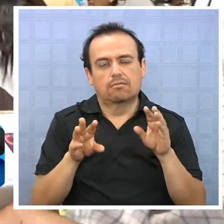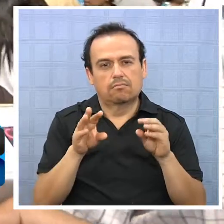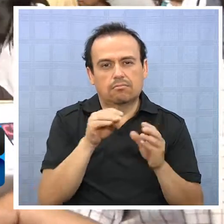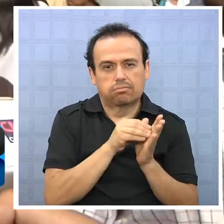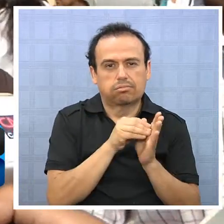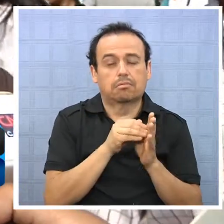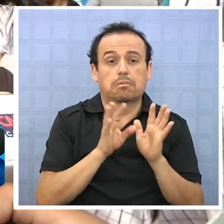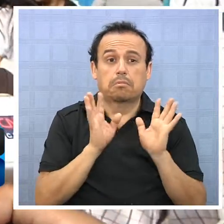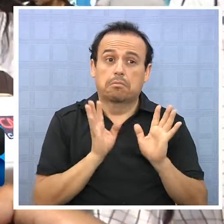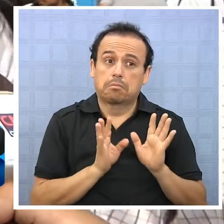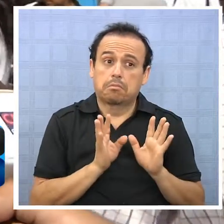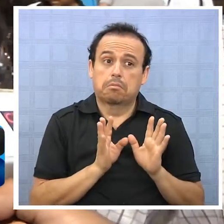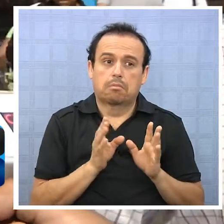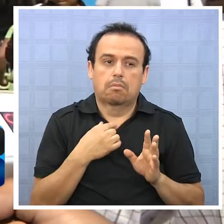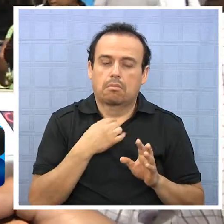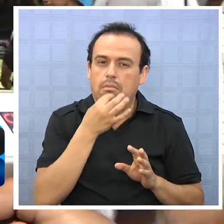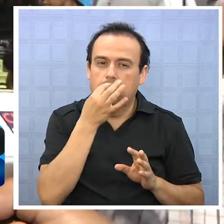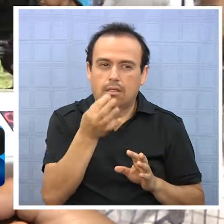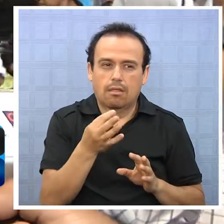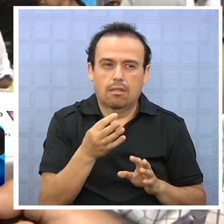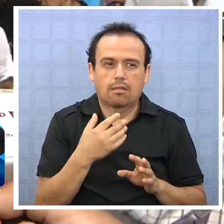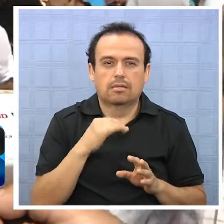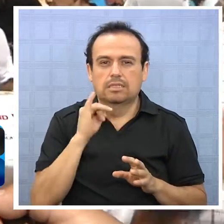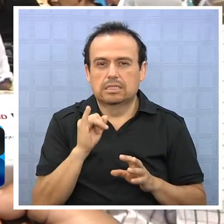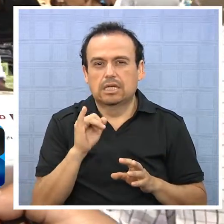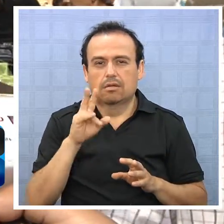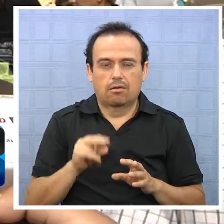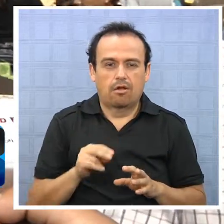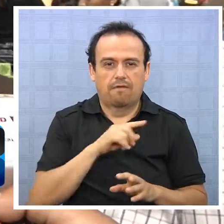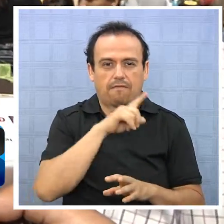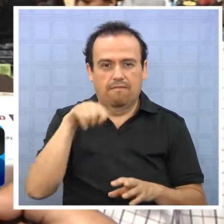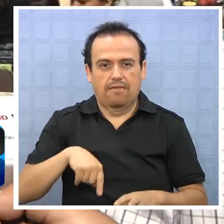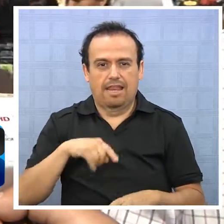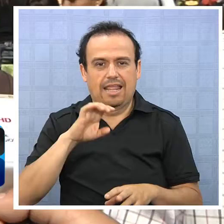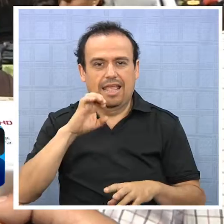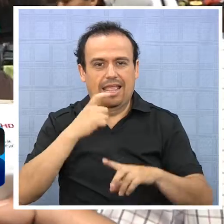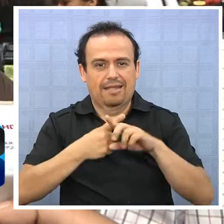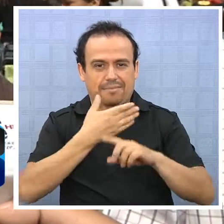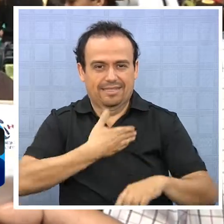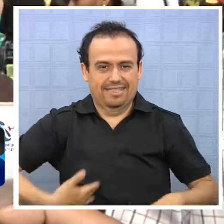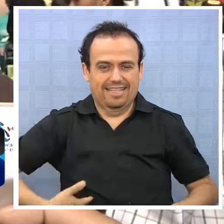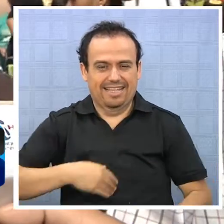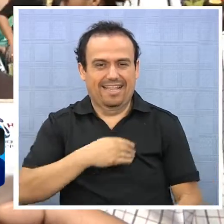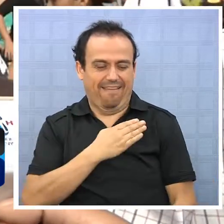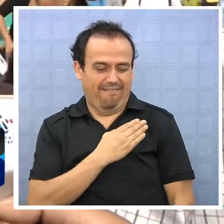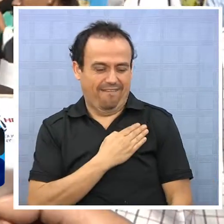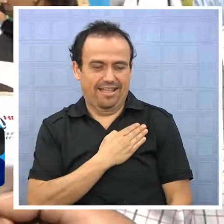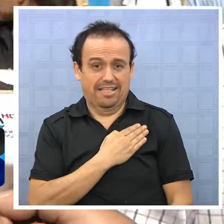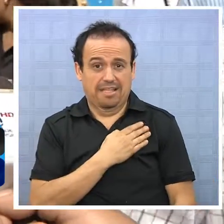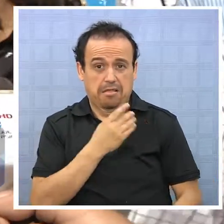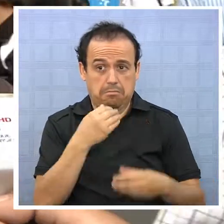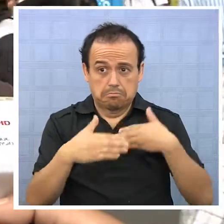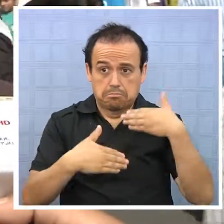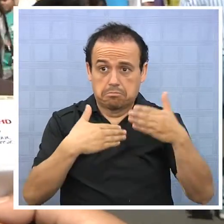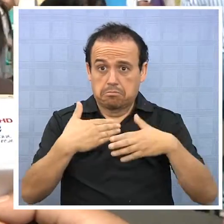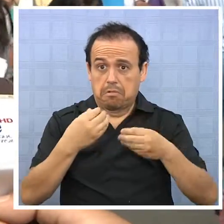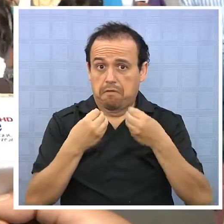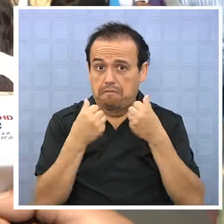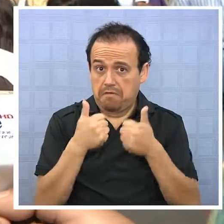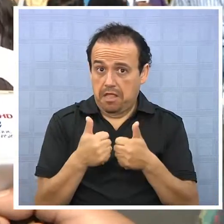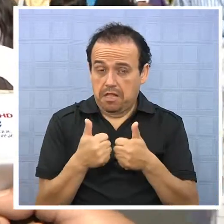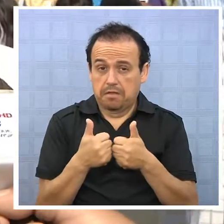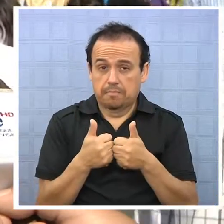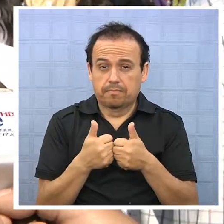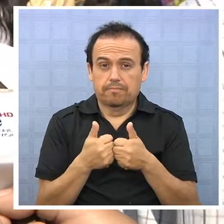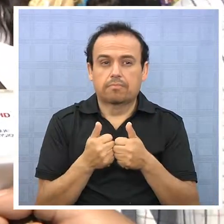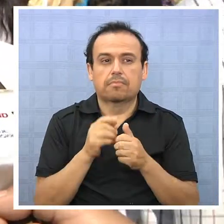la así que no me atrevo tampoco a desmentirlo absolutamente ahora si a ella le va bien y continúa en carrera y no ha